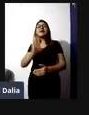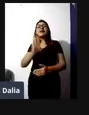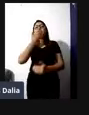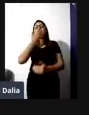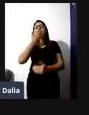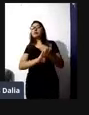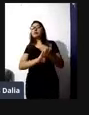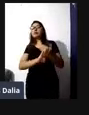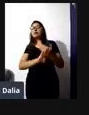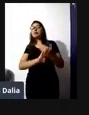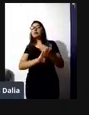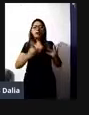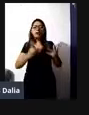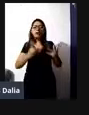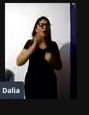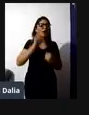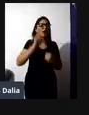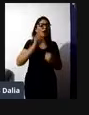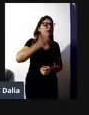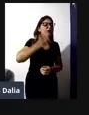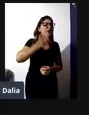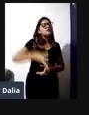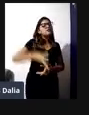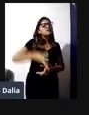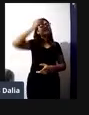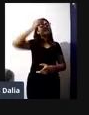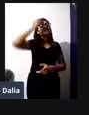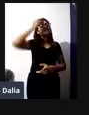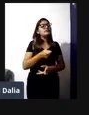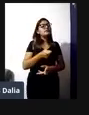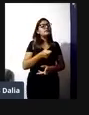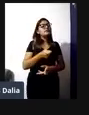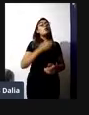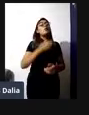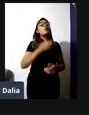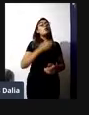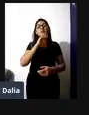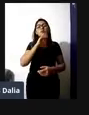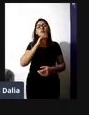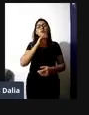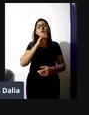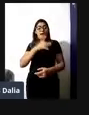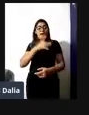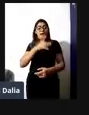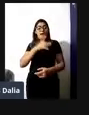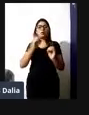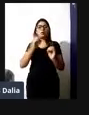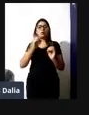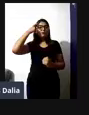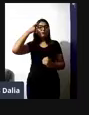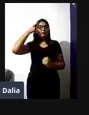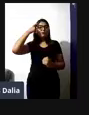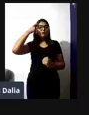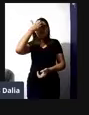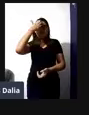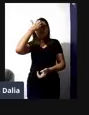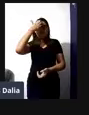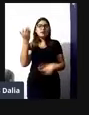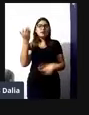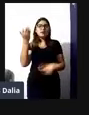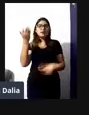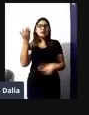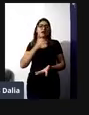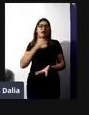desconocimiento. Creo que muchas de las veces no nos acercamos porque no sabemos cómo acercarnos, porque no sabemos